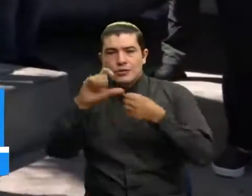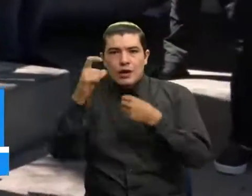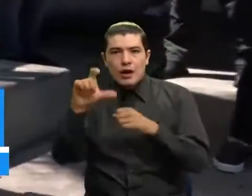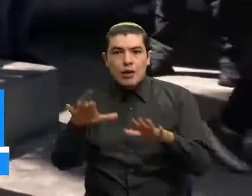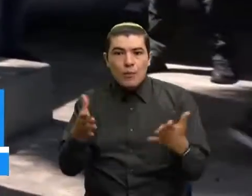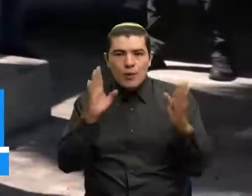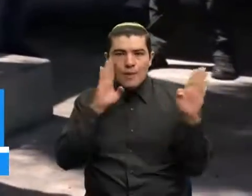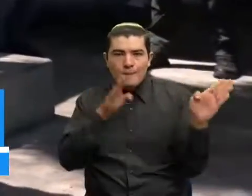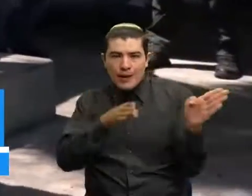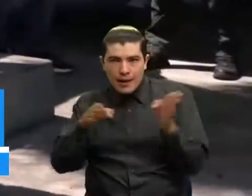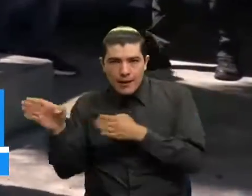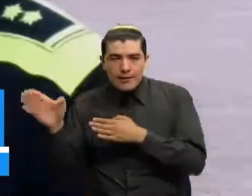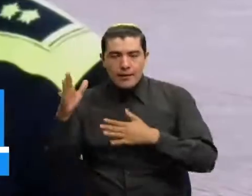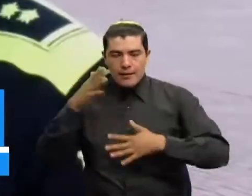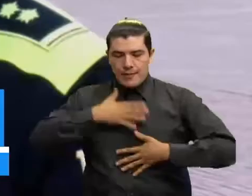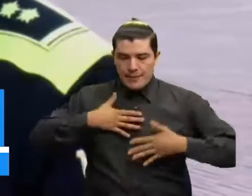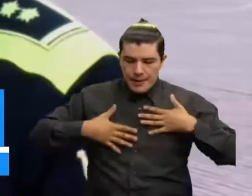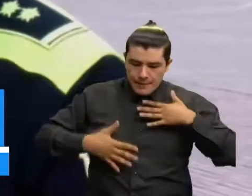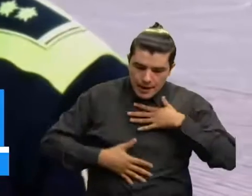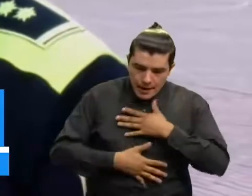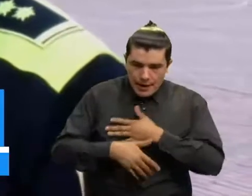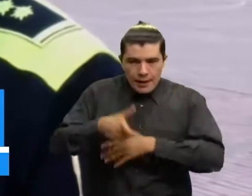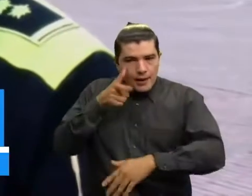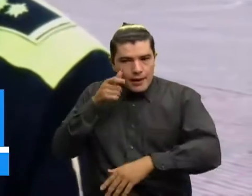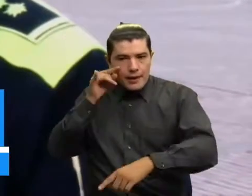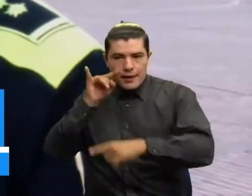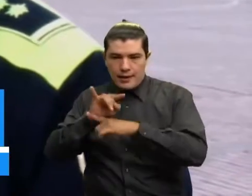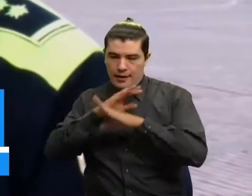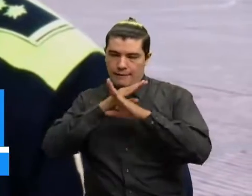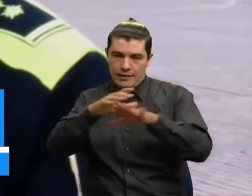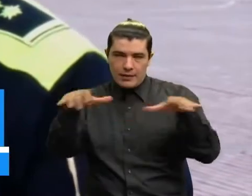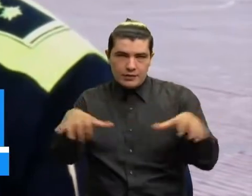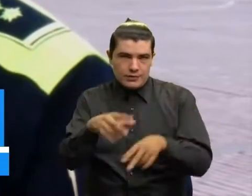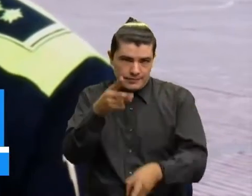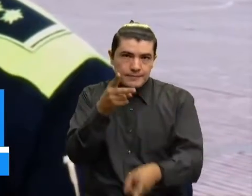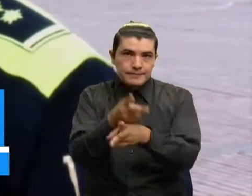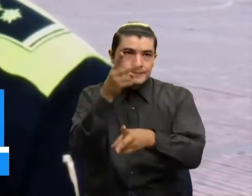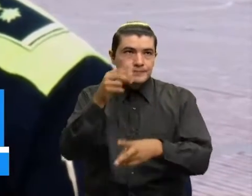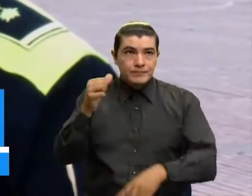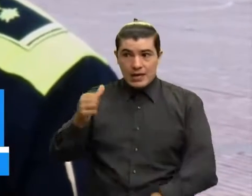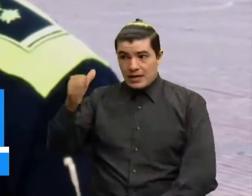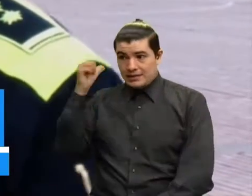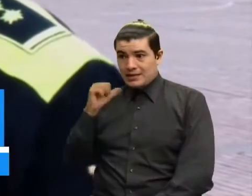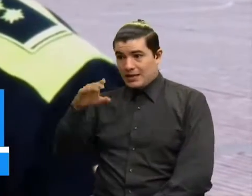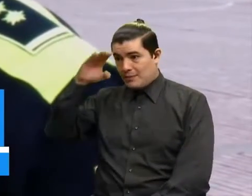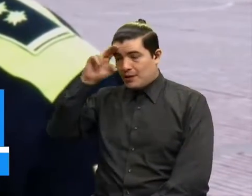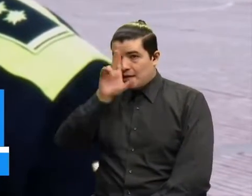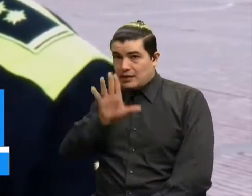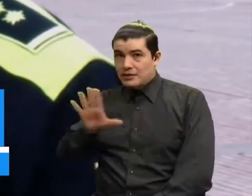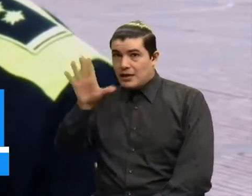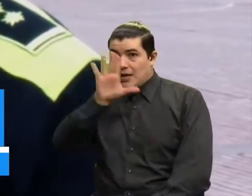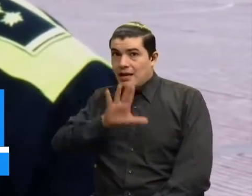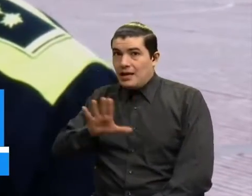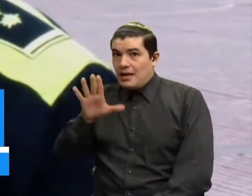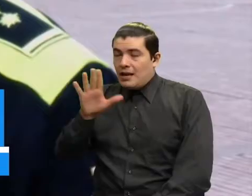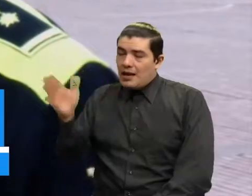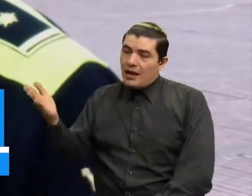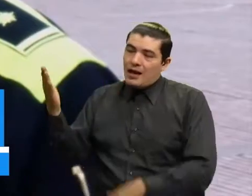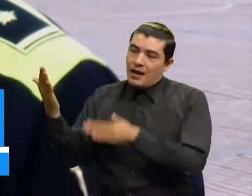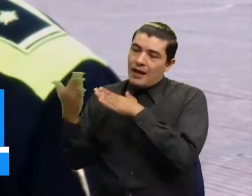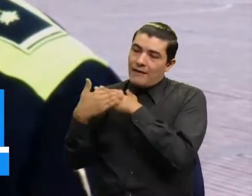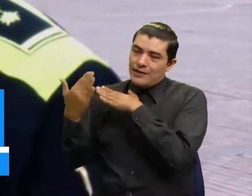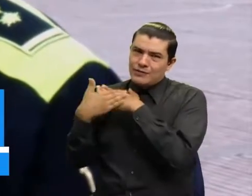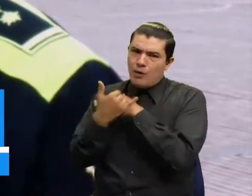de registro y control. Ayer, dentro de la actividad de policía, nos informaron de un paquete que se